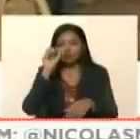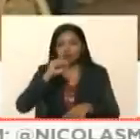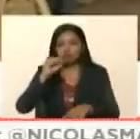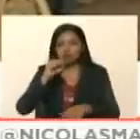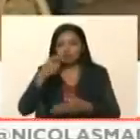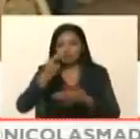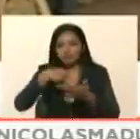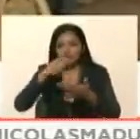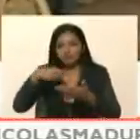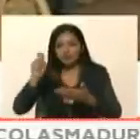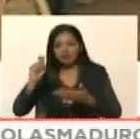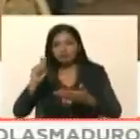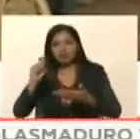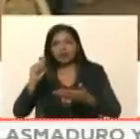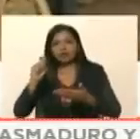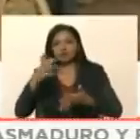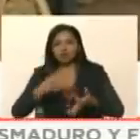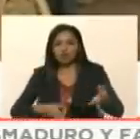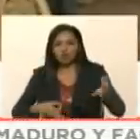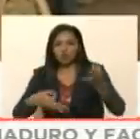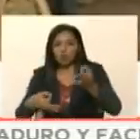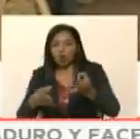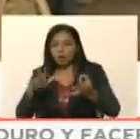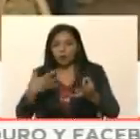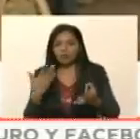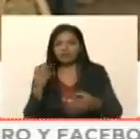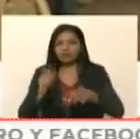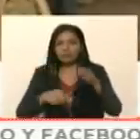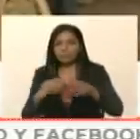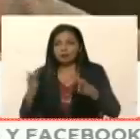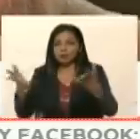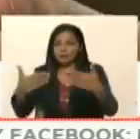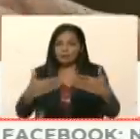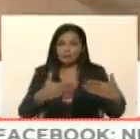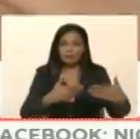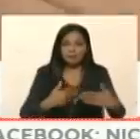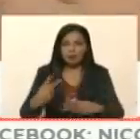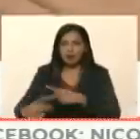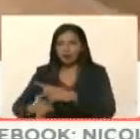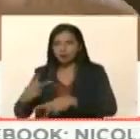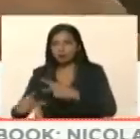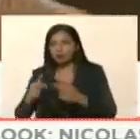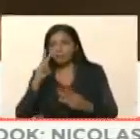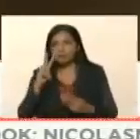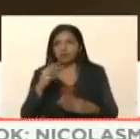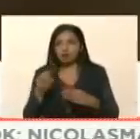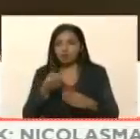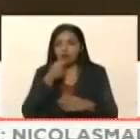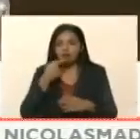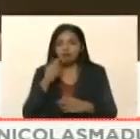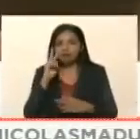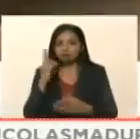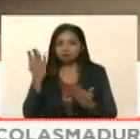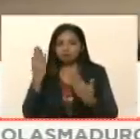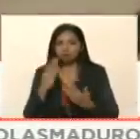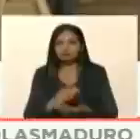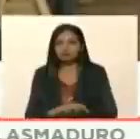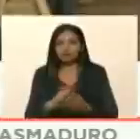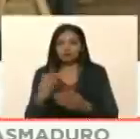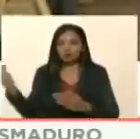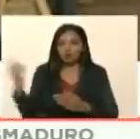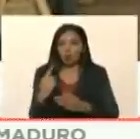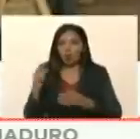un documento para sembrarla y traer la producción. Fíjense ustedes la maravilla que viene del